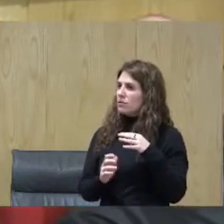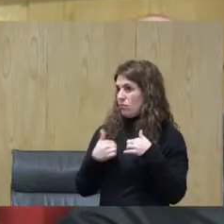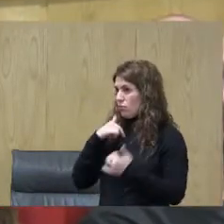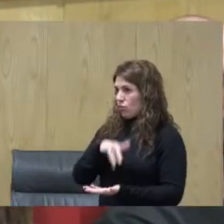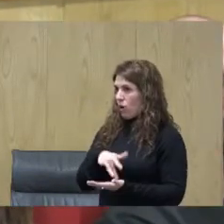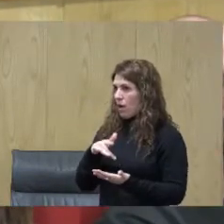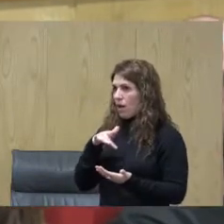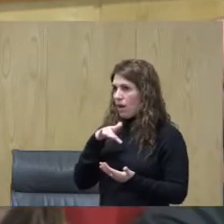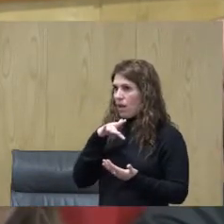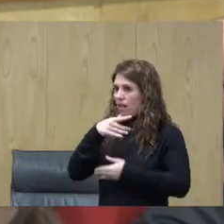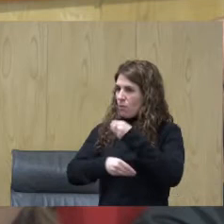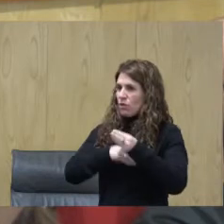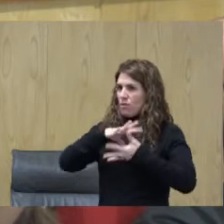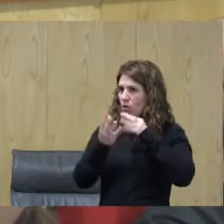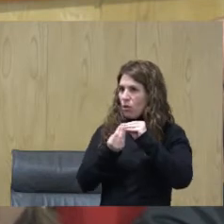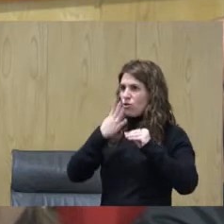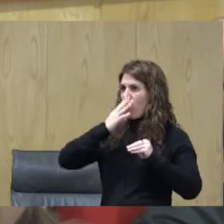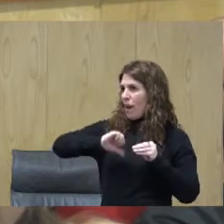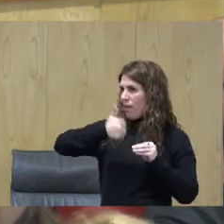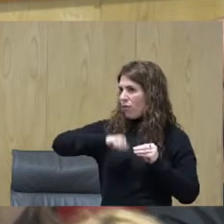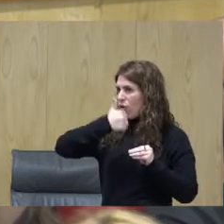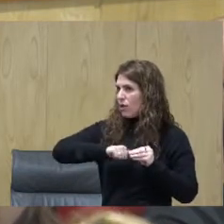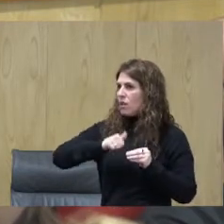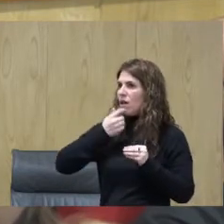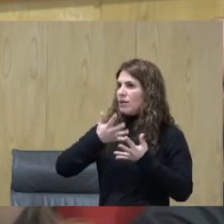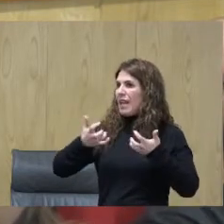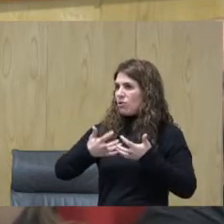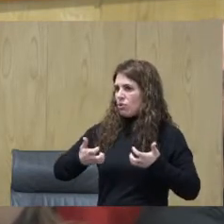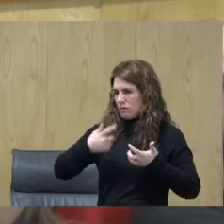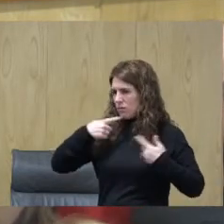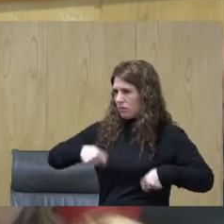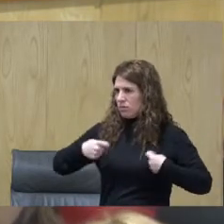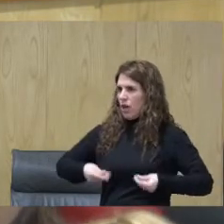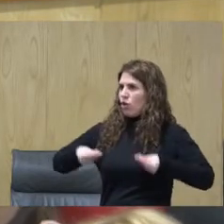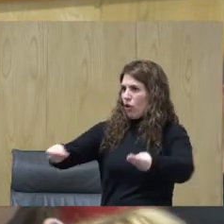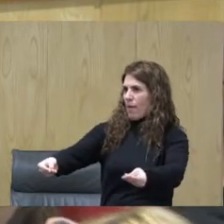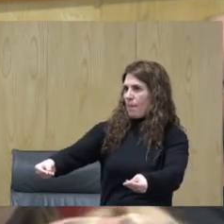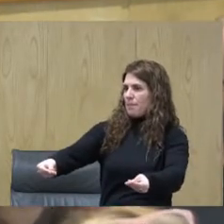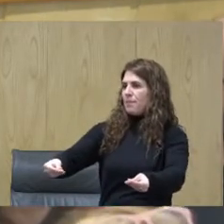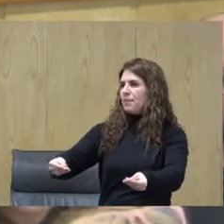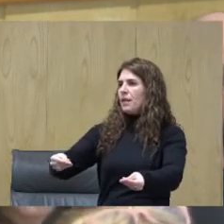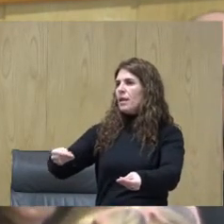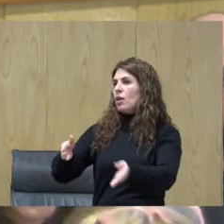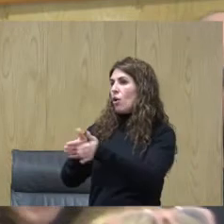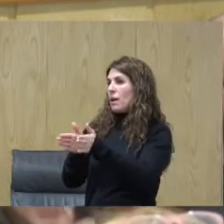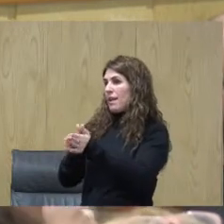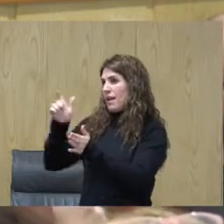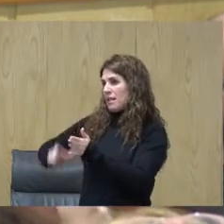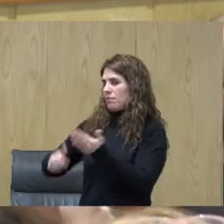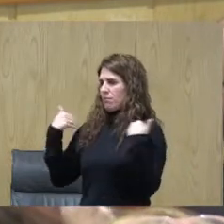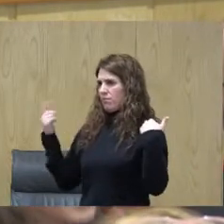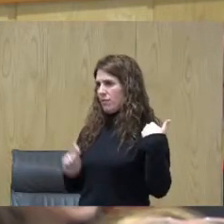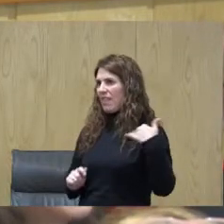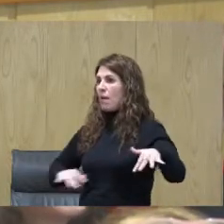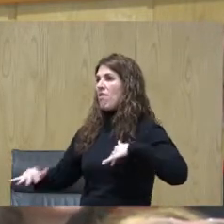hacemos adaptaciones y validaciones, les damos determinados textos que son un tostón y mis compañeras de dinamizadoras se ven locas